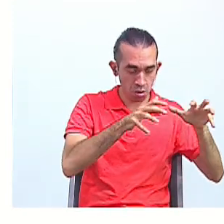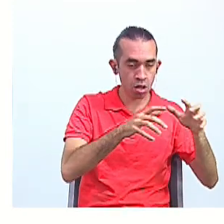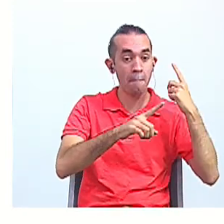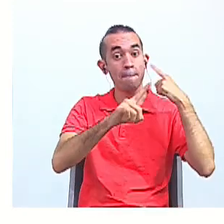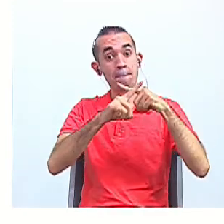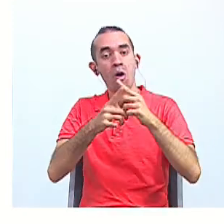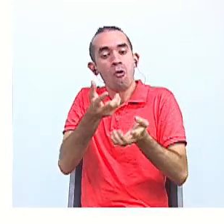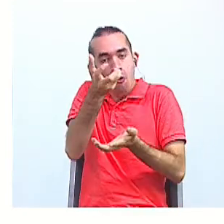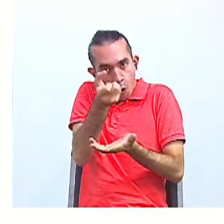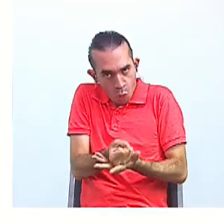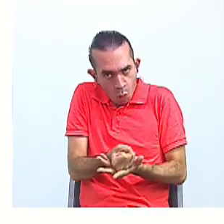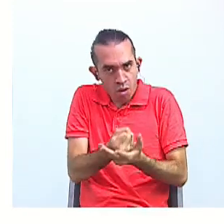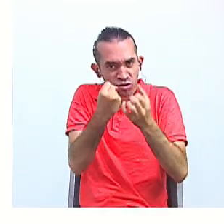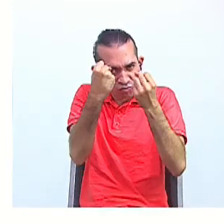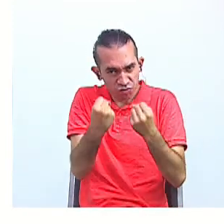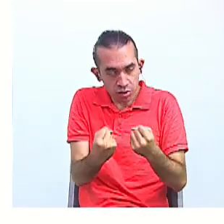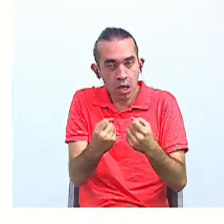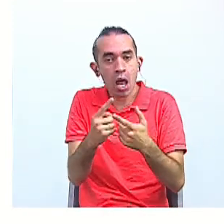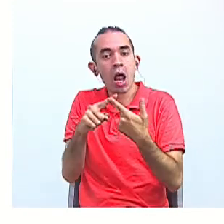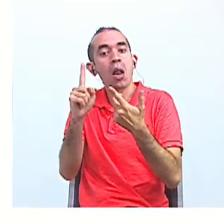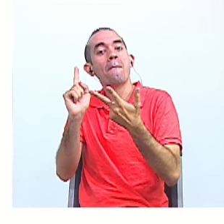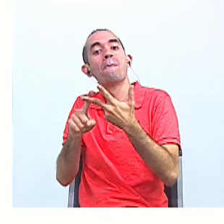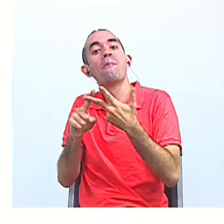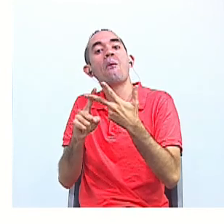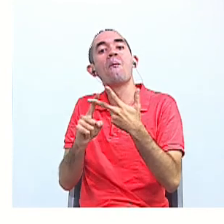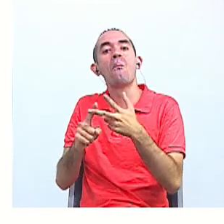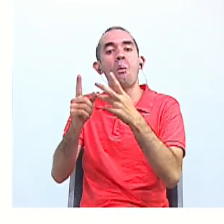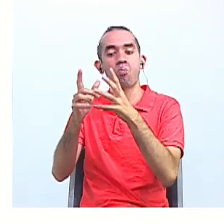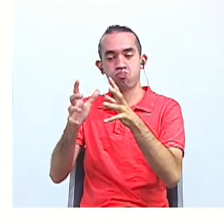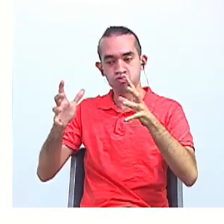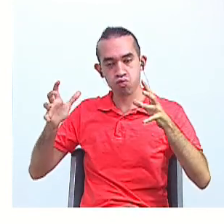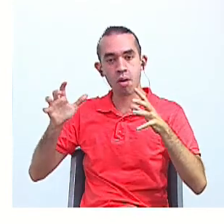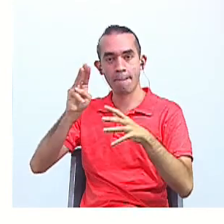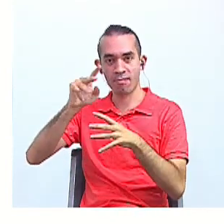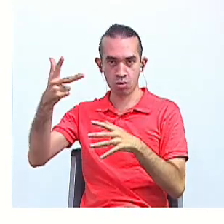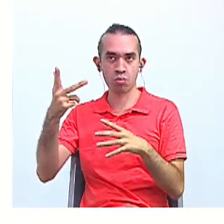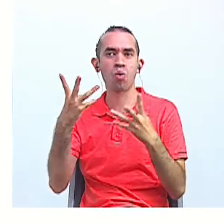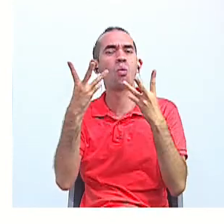ese volumen en metros cúbicos. ¿Cuánto nos da esa fuerza de empuje?